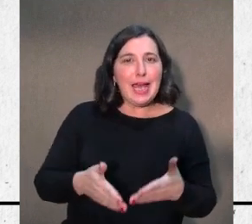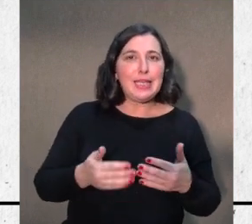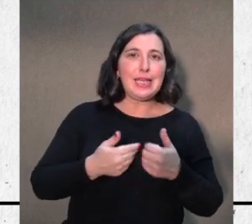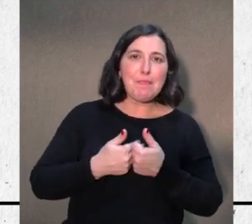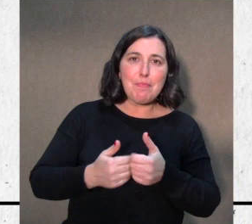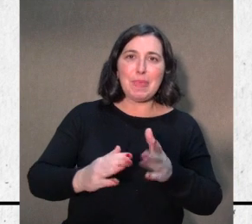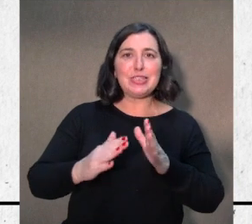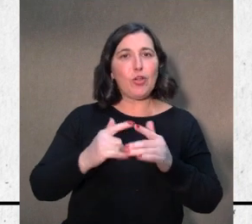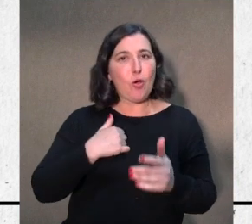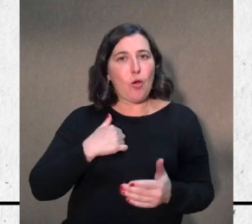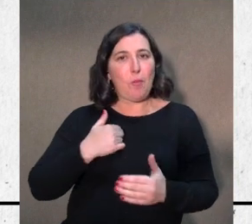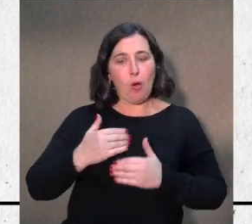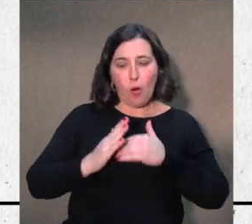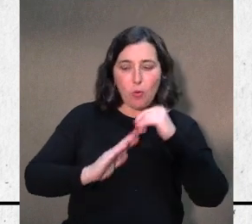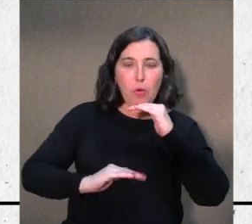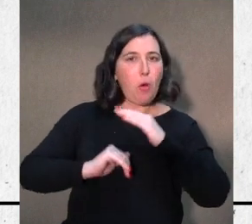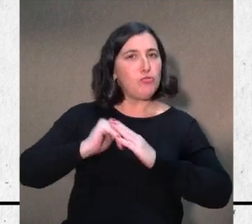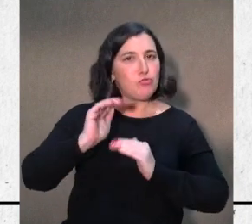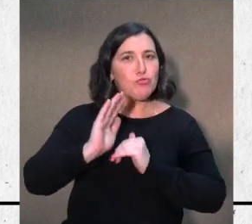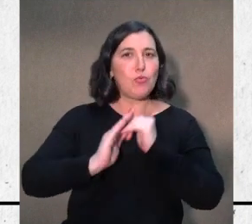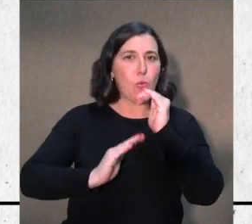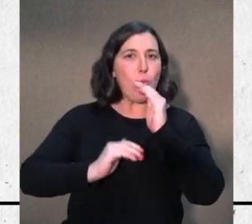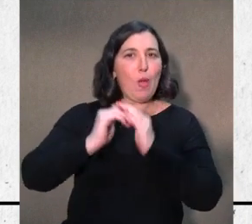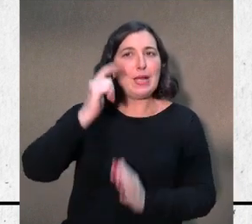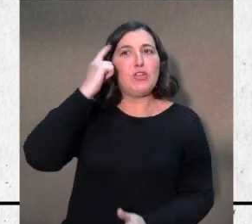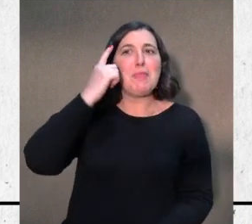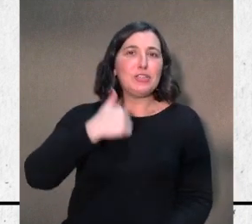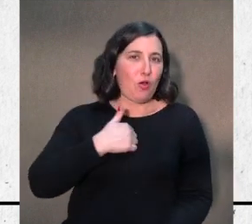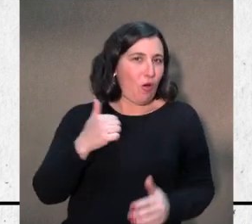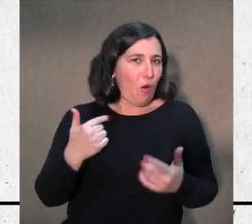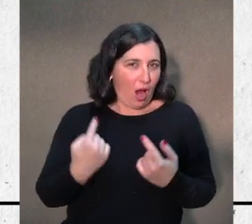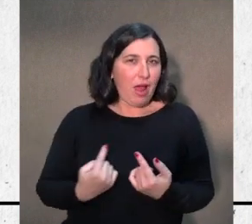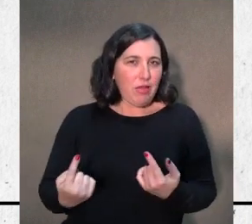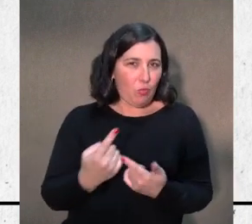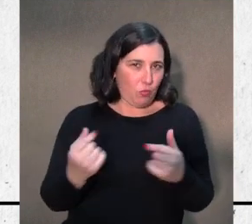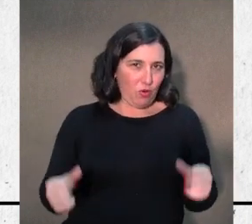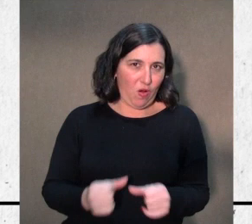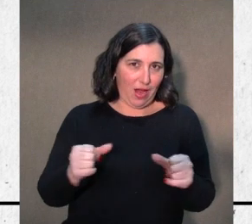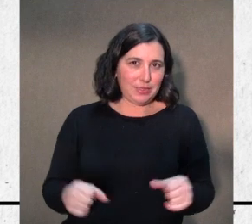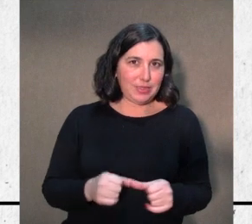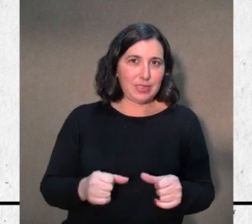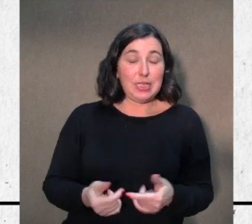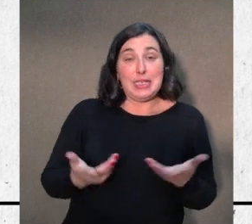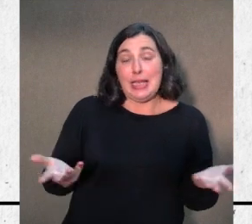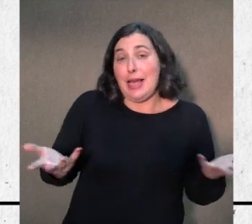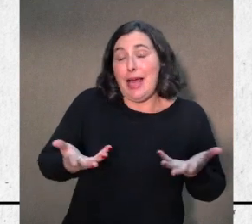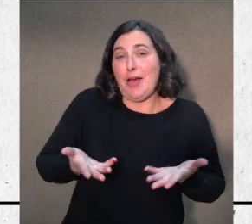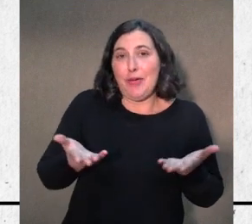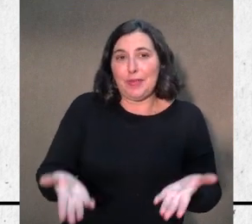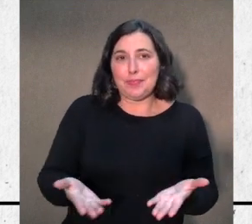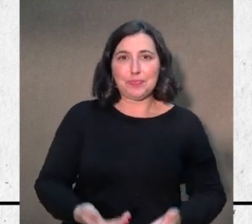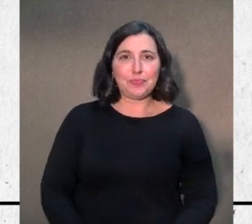haciendo. Y bueno, y estoy donde estoy. Donde el instrumento es algo, como